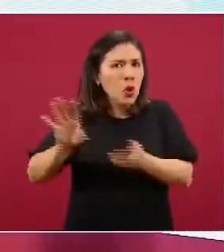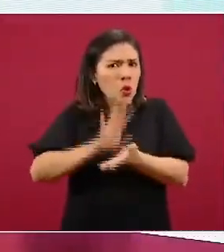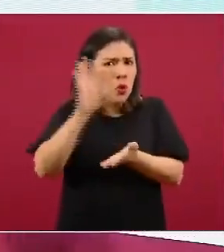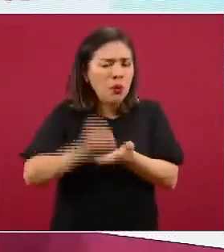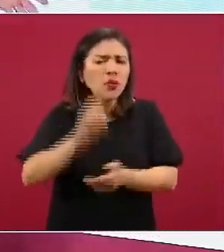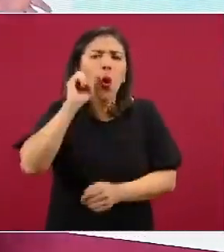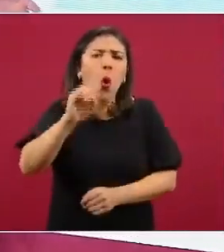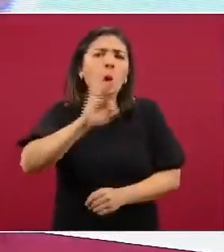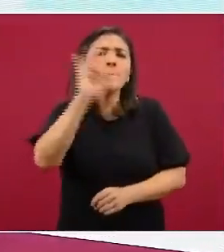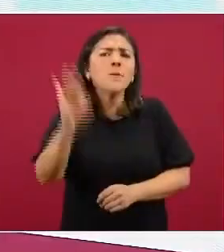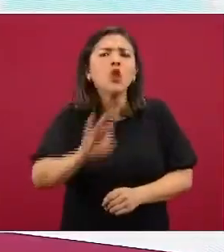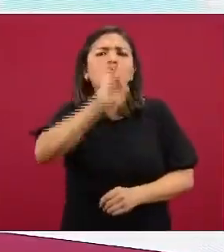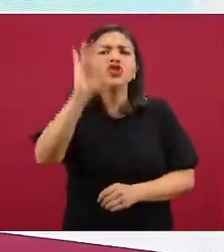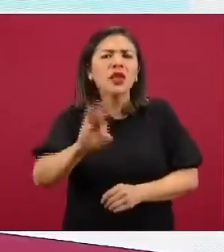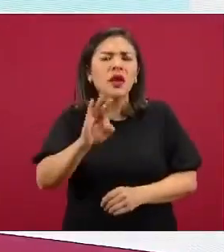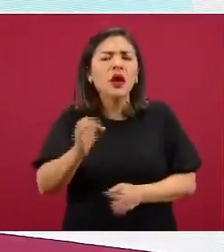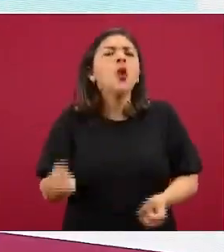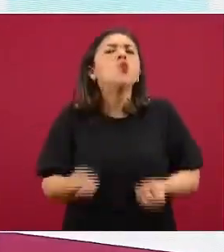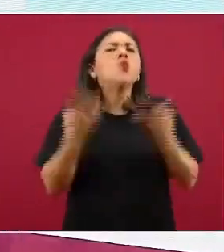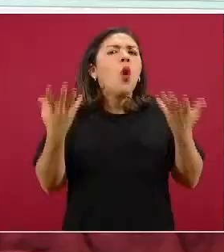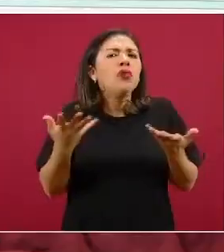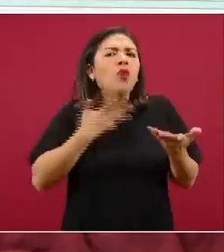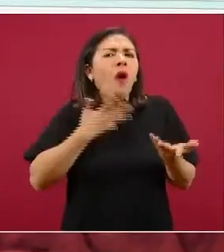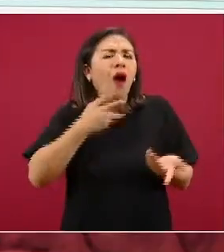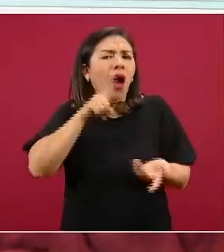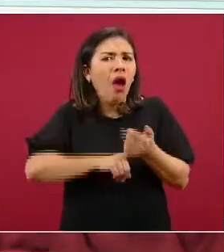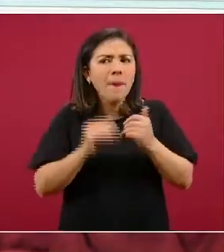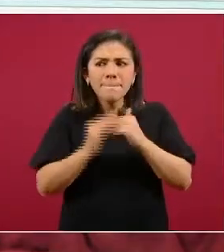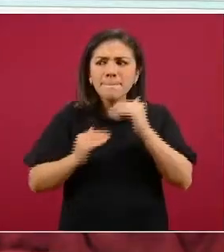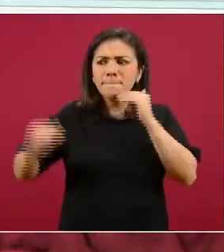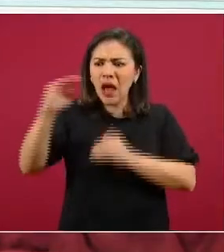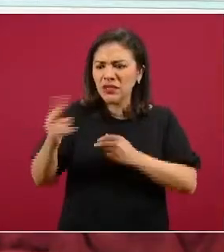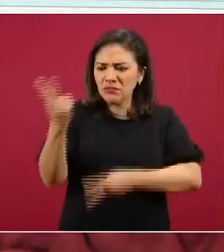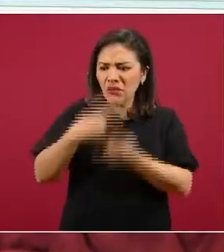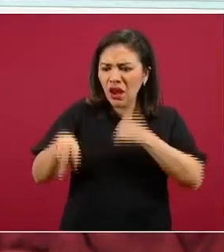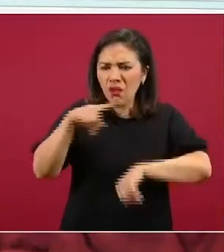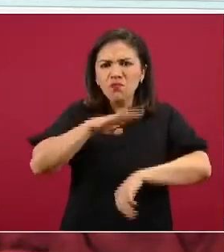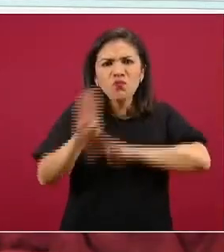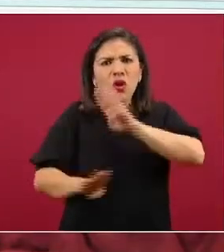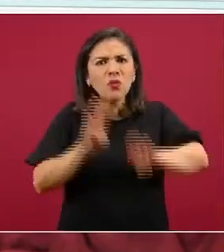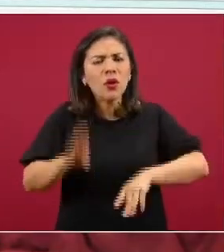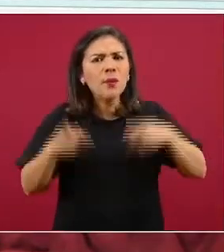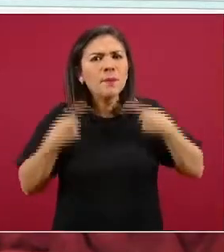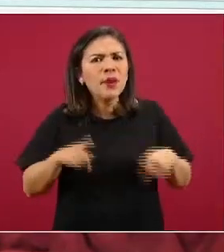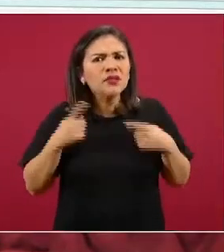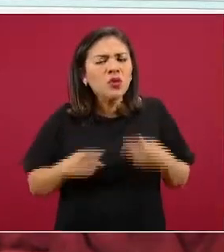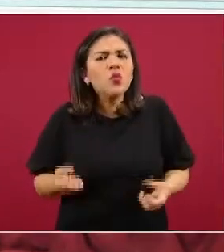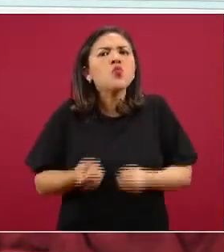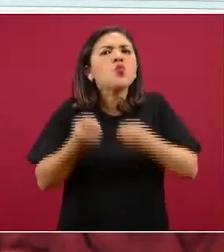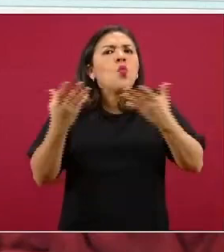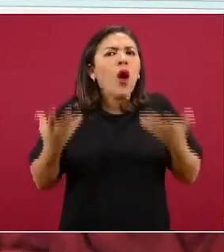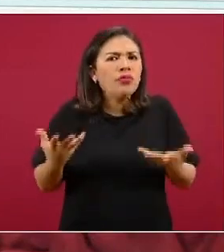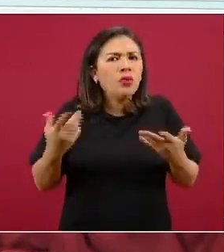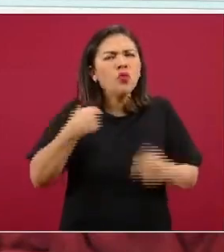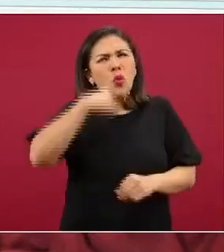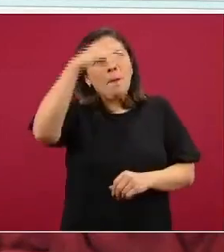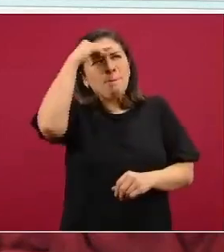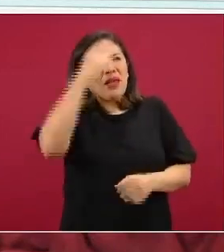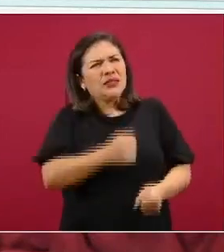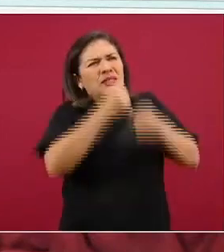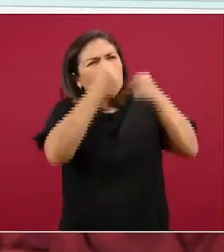en porcentaje de exceso, es decir, qué porcentaje de incremento con respecto a lo esperado.